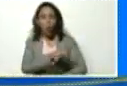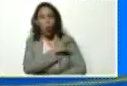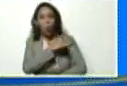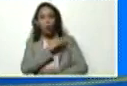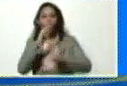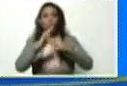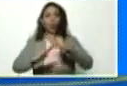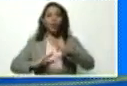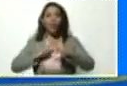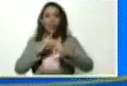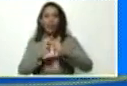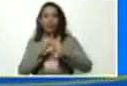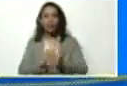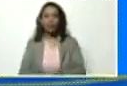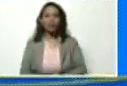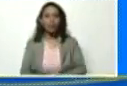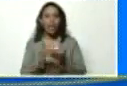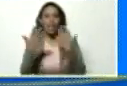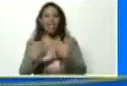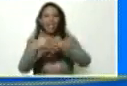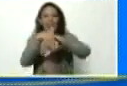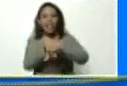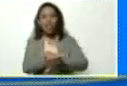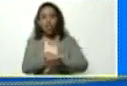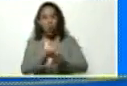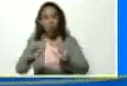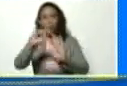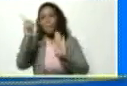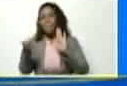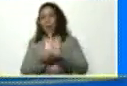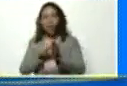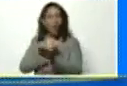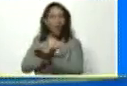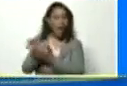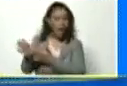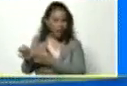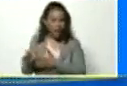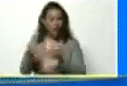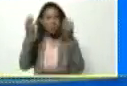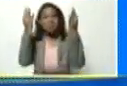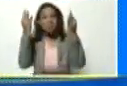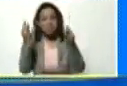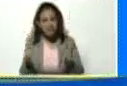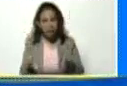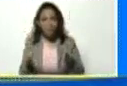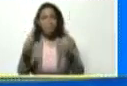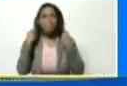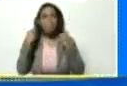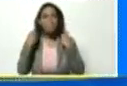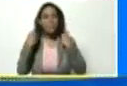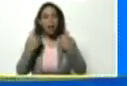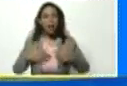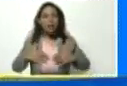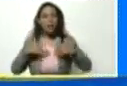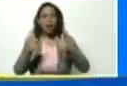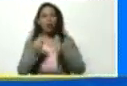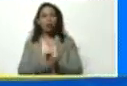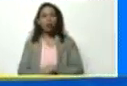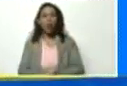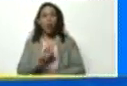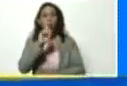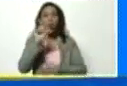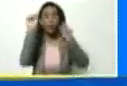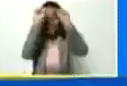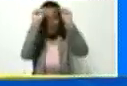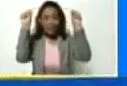universal, integrado, gratuito y de calidad para la salud. Un